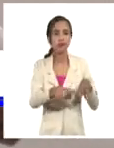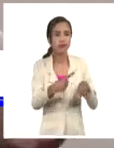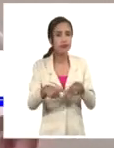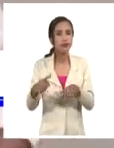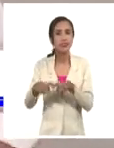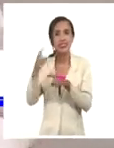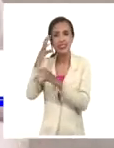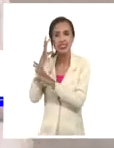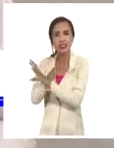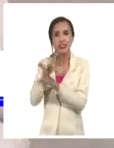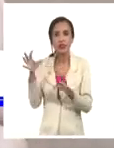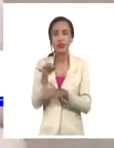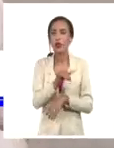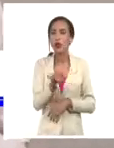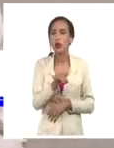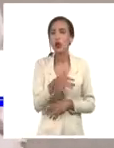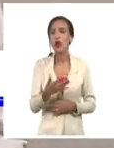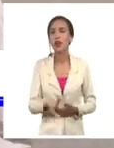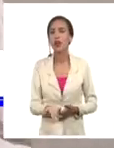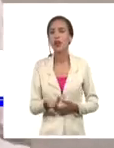científicos, se va trabajando